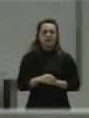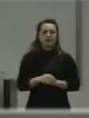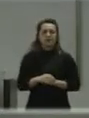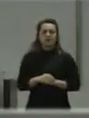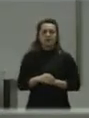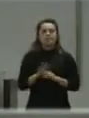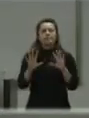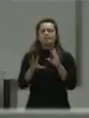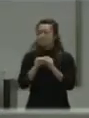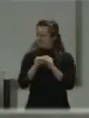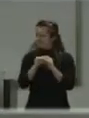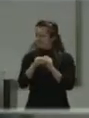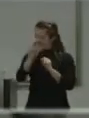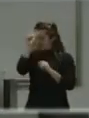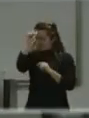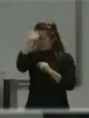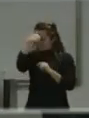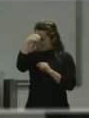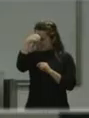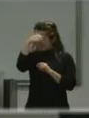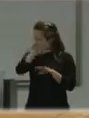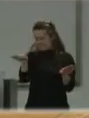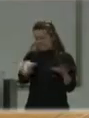no se me ocurre más